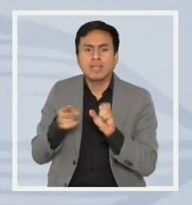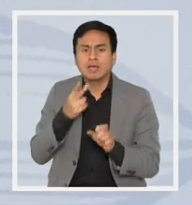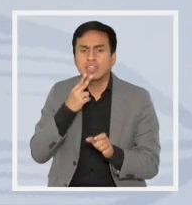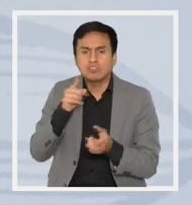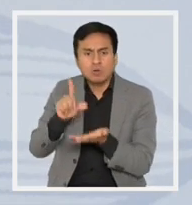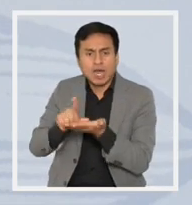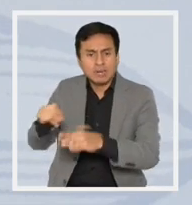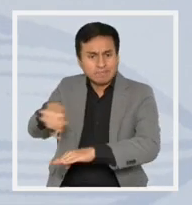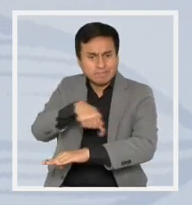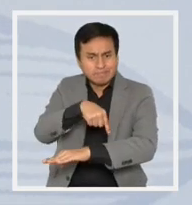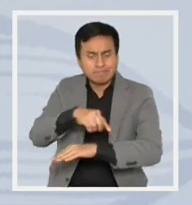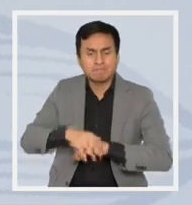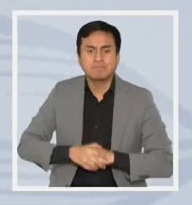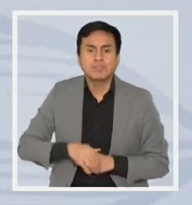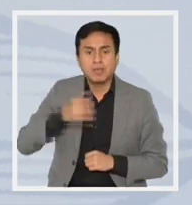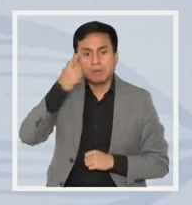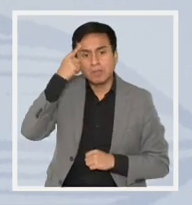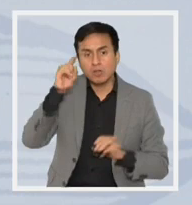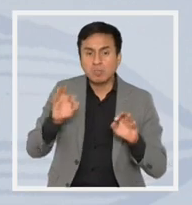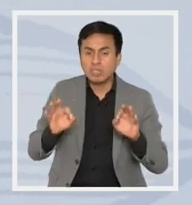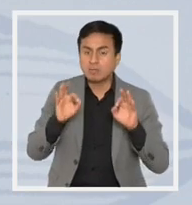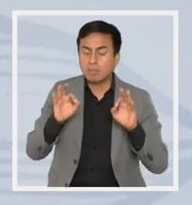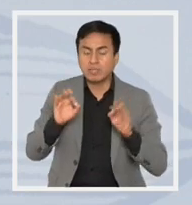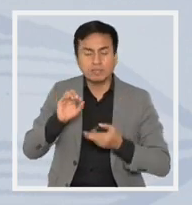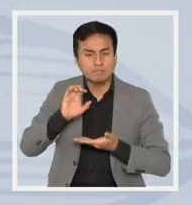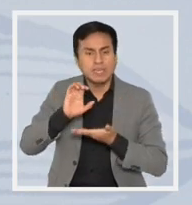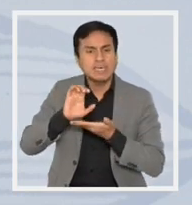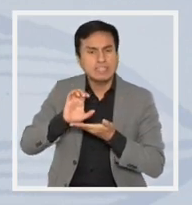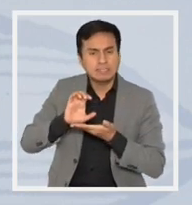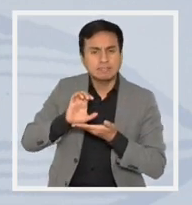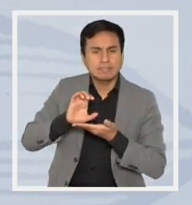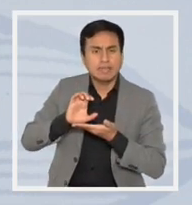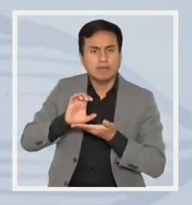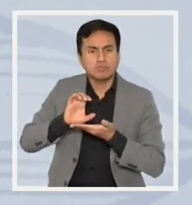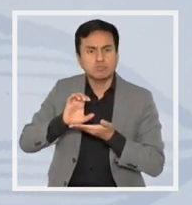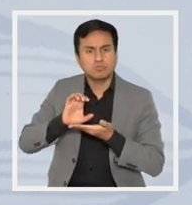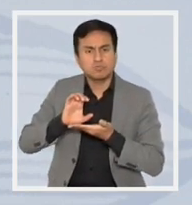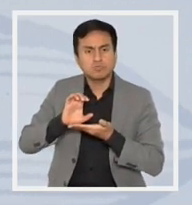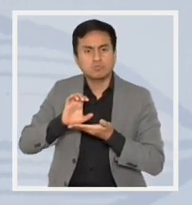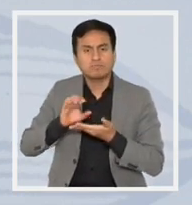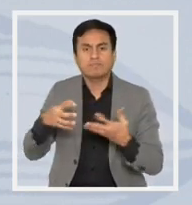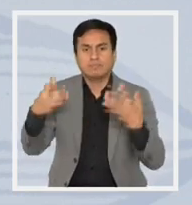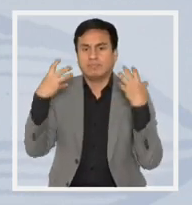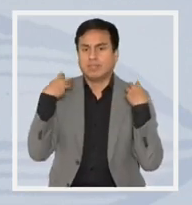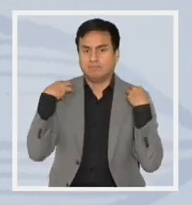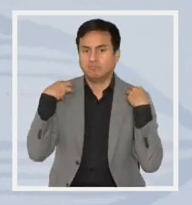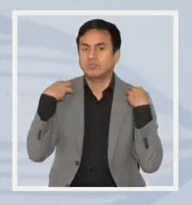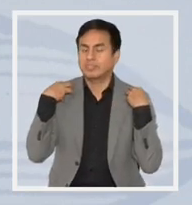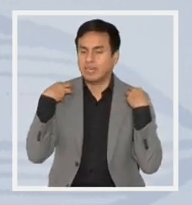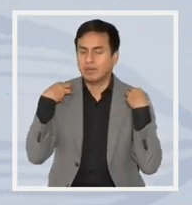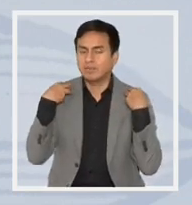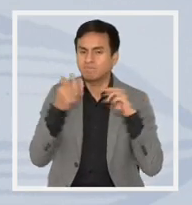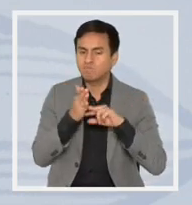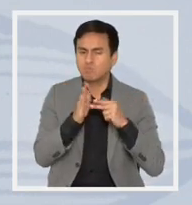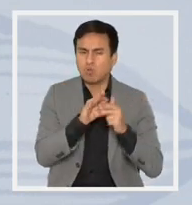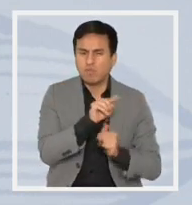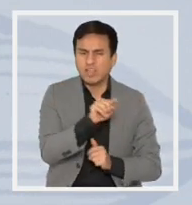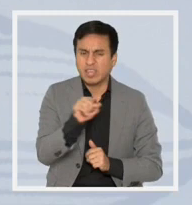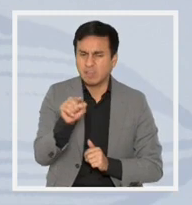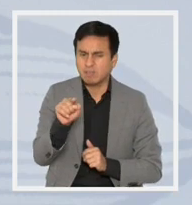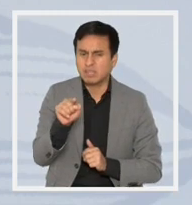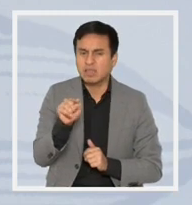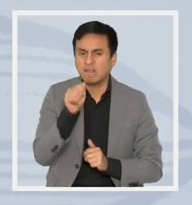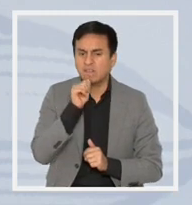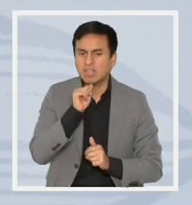de la zona, pero también principalmente del Estado, quien se hace responsable de los problemas